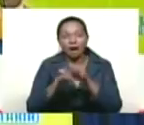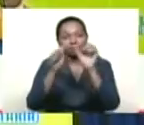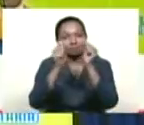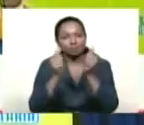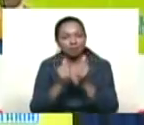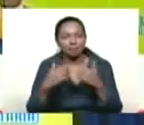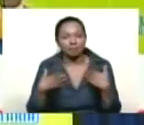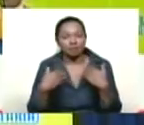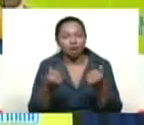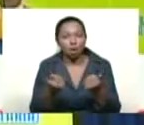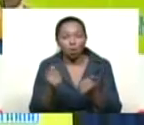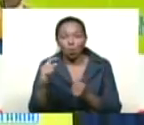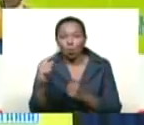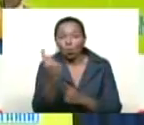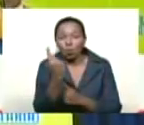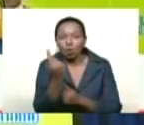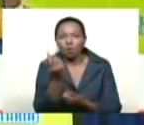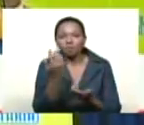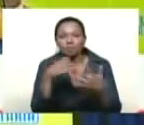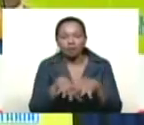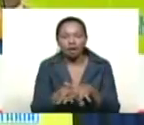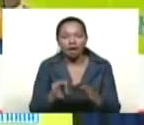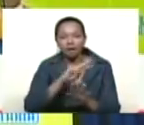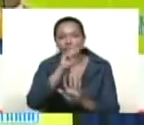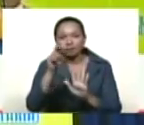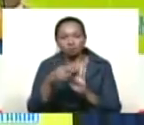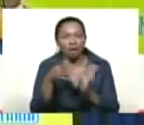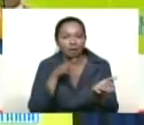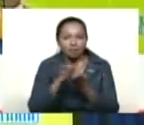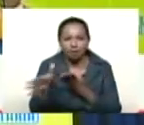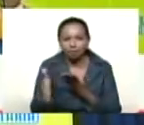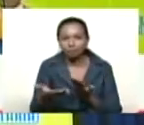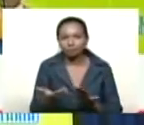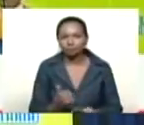salud público único, integrado, nacional, gratuito.